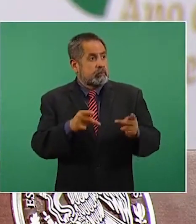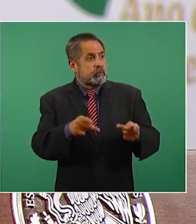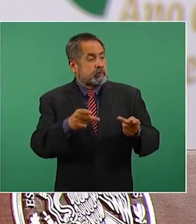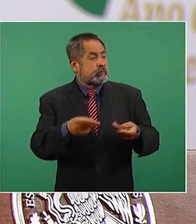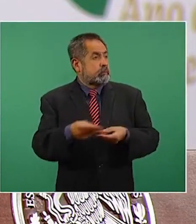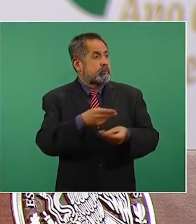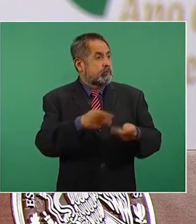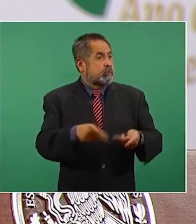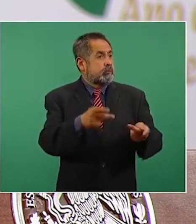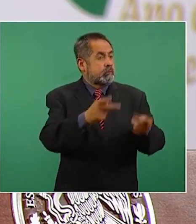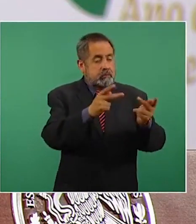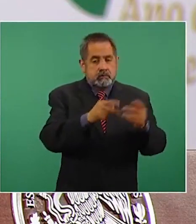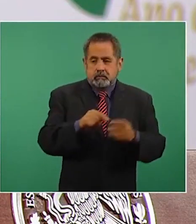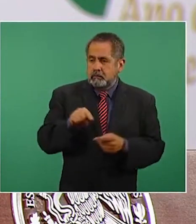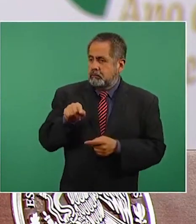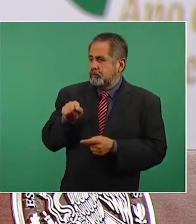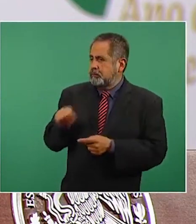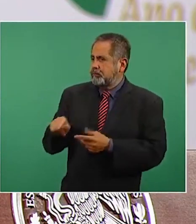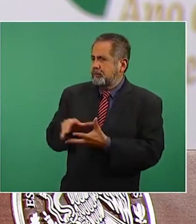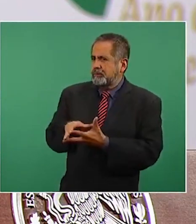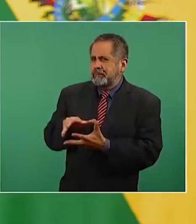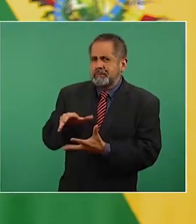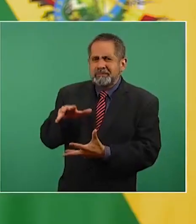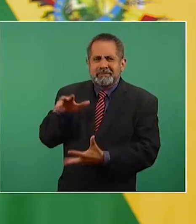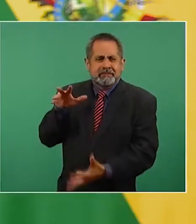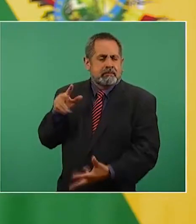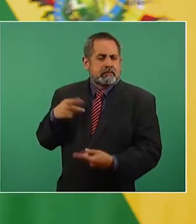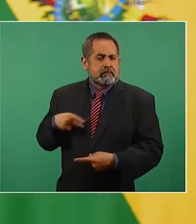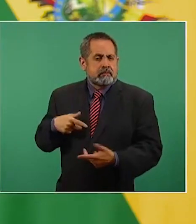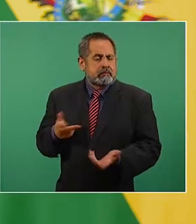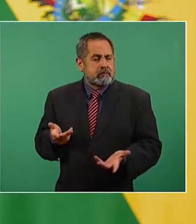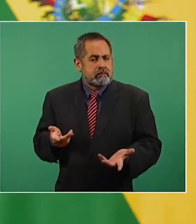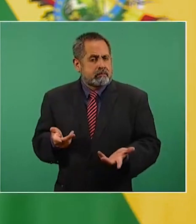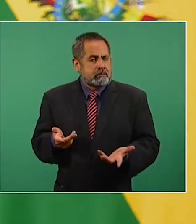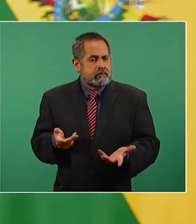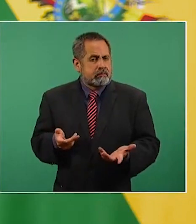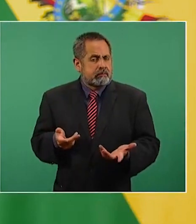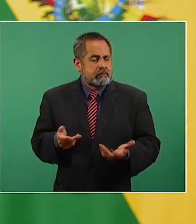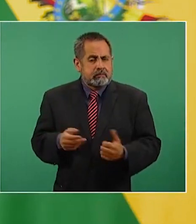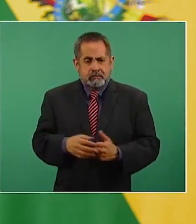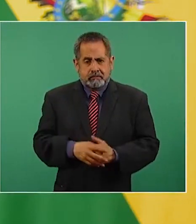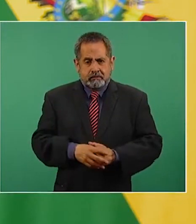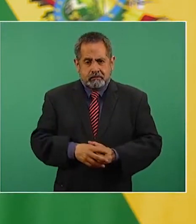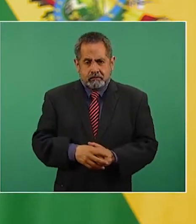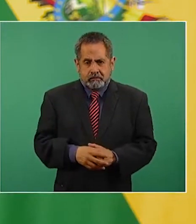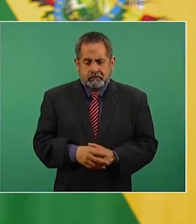de manera